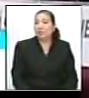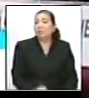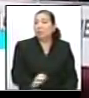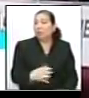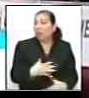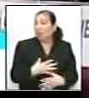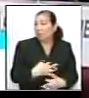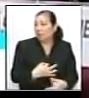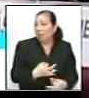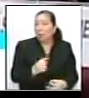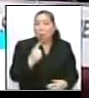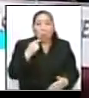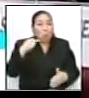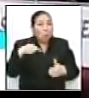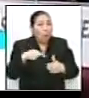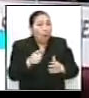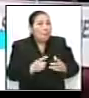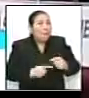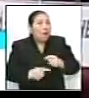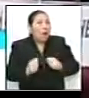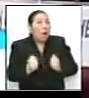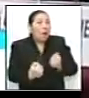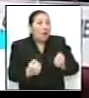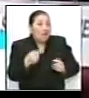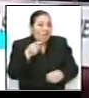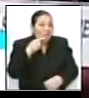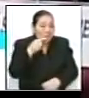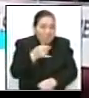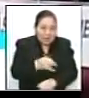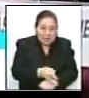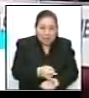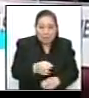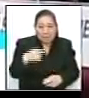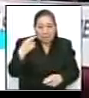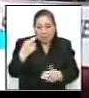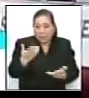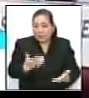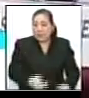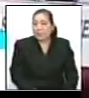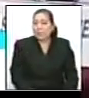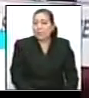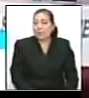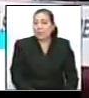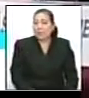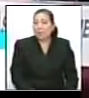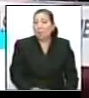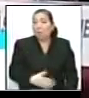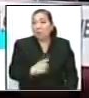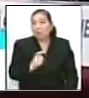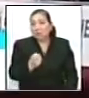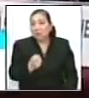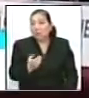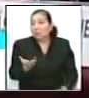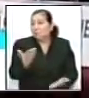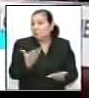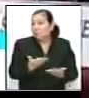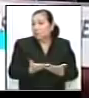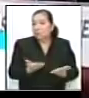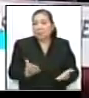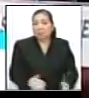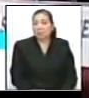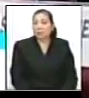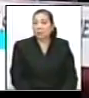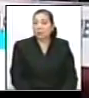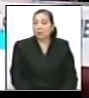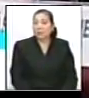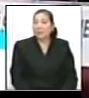interés, un trasfondo político por parte de un congresista en particular, de una persona en particular que podría ser el accesitario, o si más